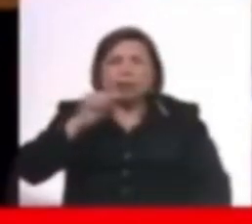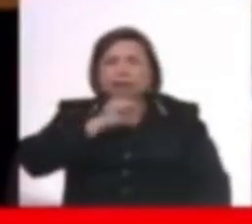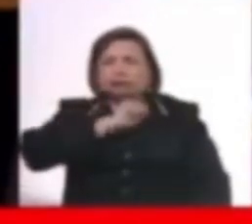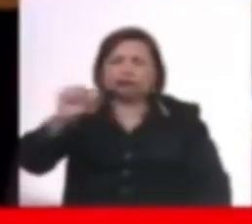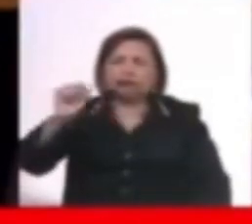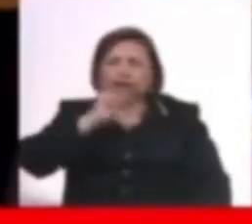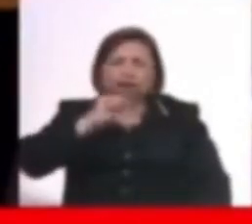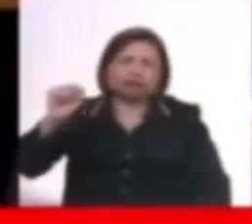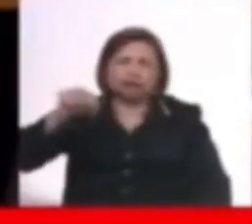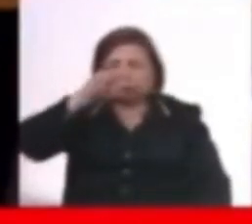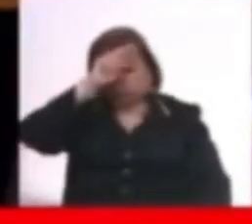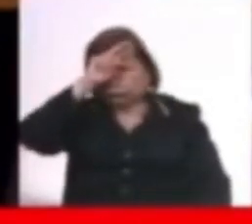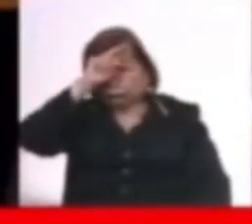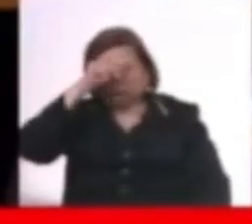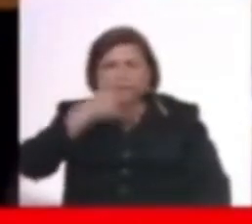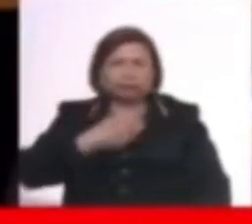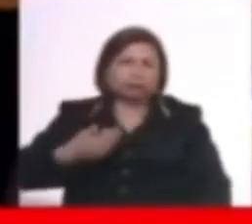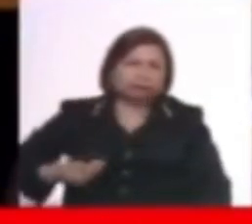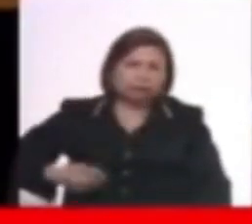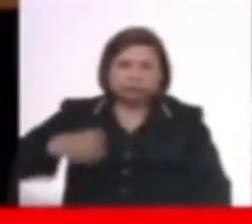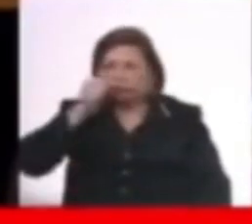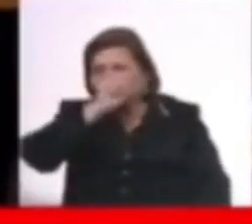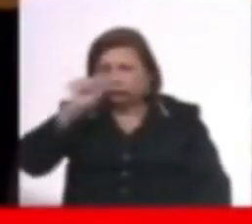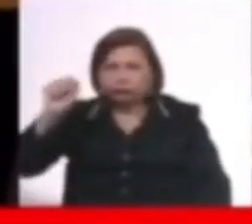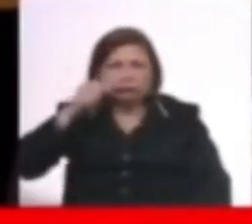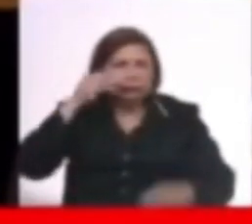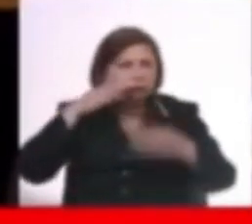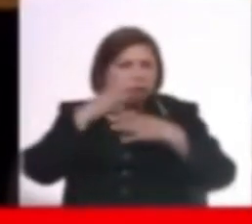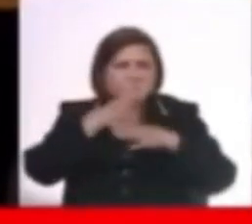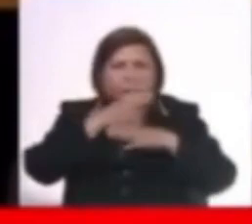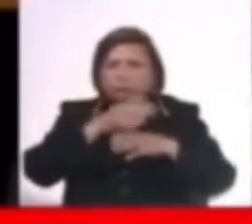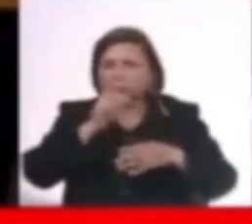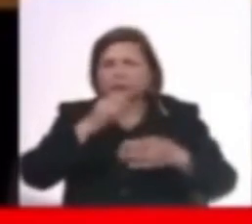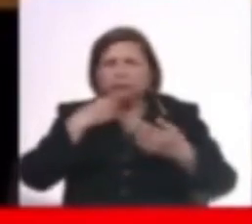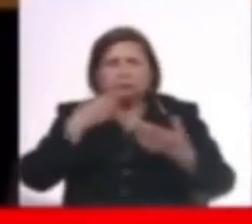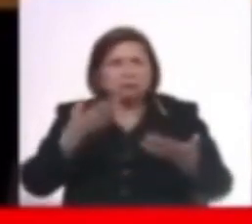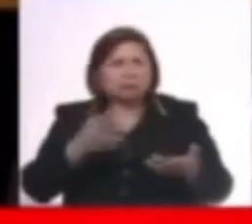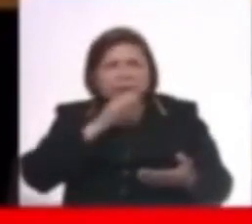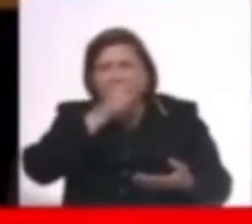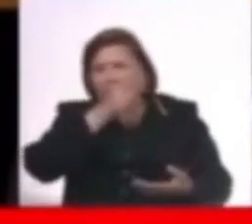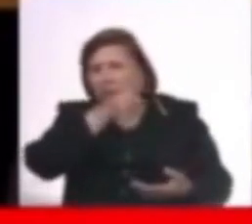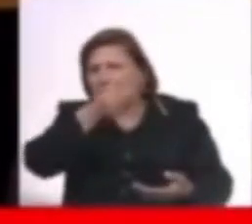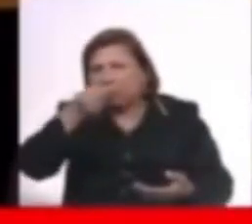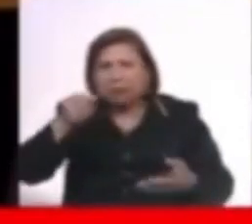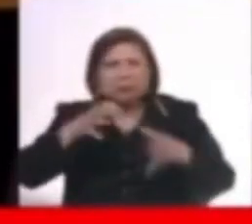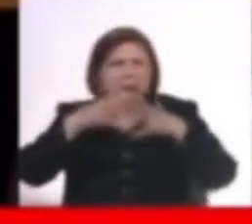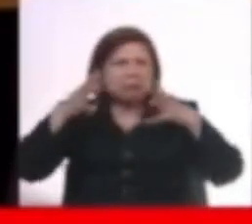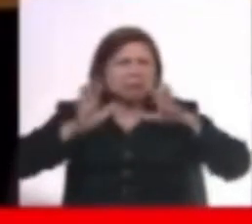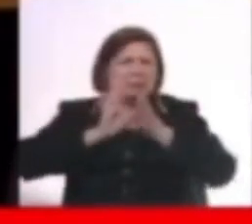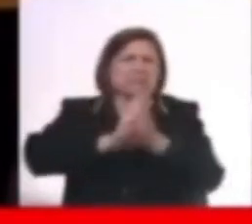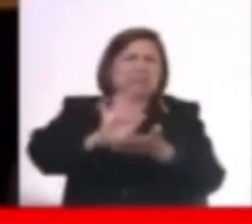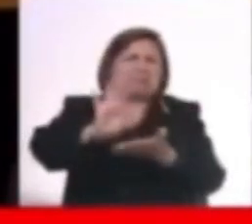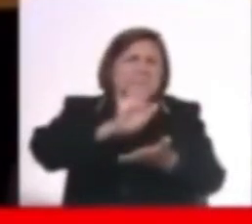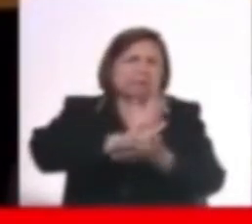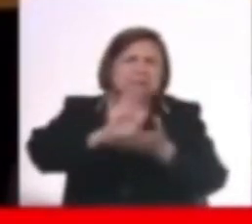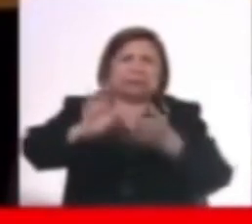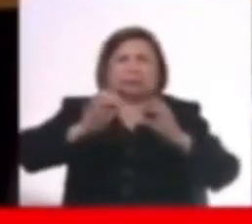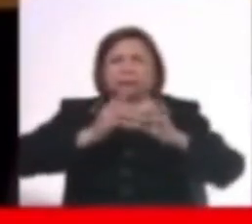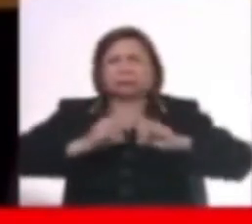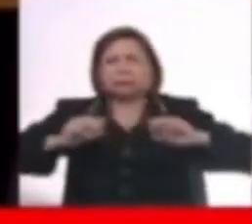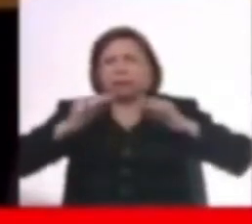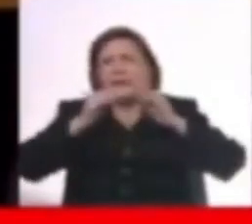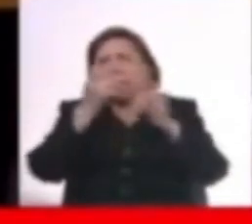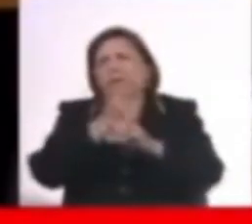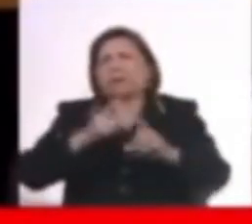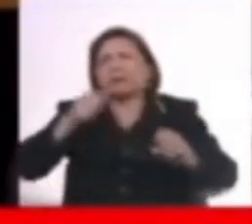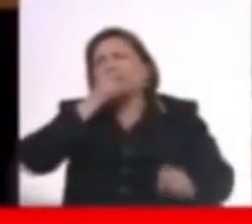del Perú no en contra del gobierno peruano se meten los asuntos que no le corresponden con un enorme desprecio por la democracia por la